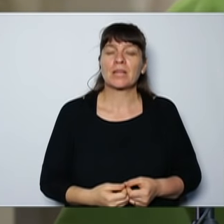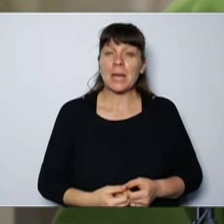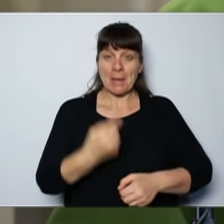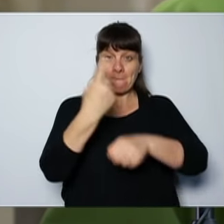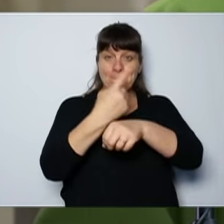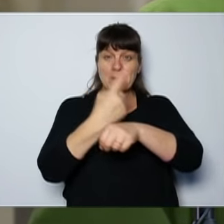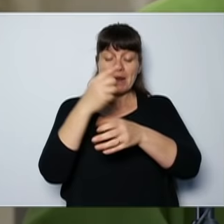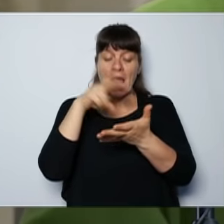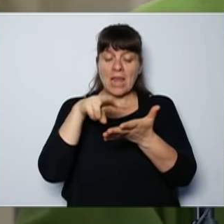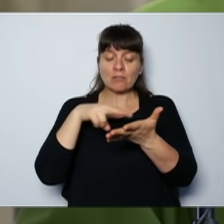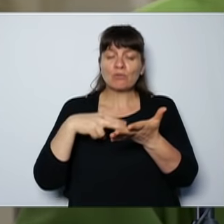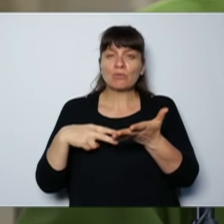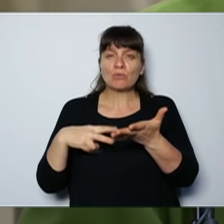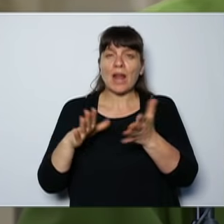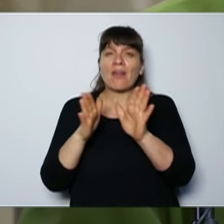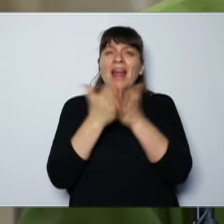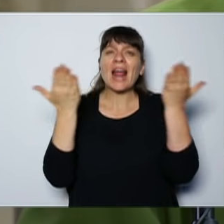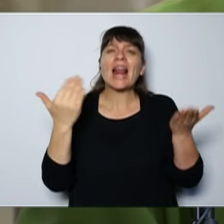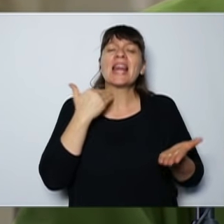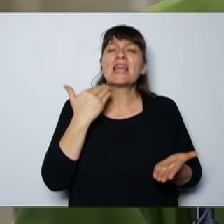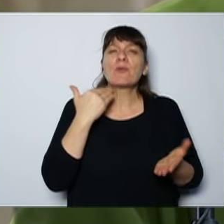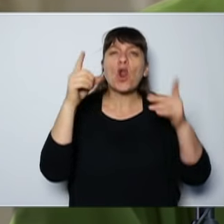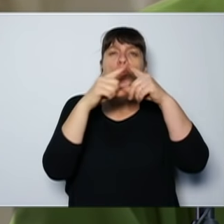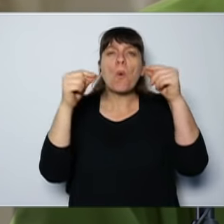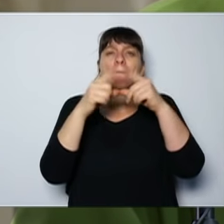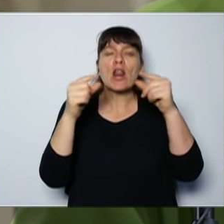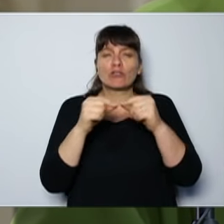En la primera lectura del libro de los Números